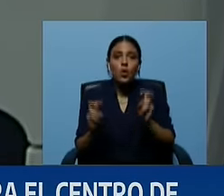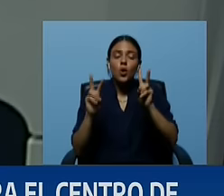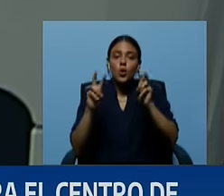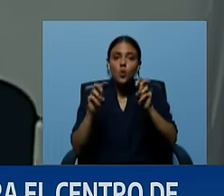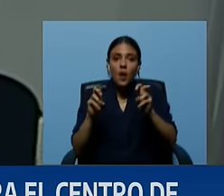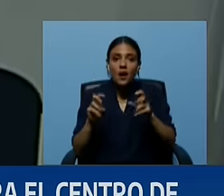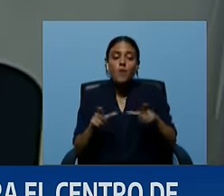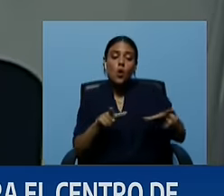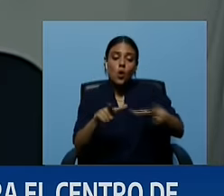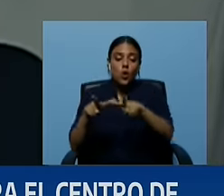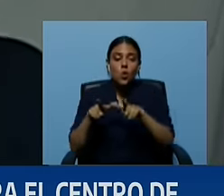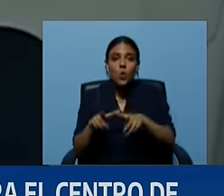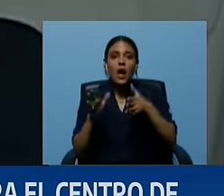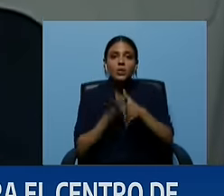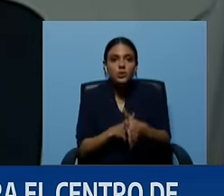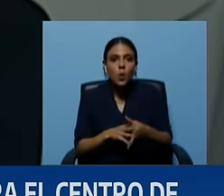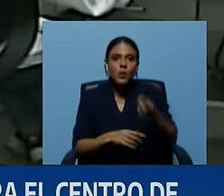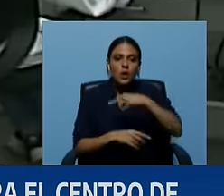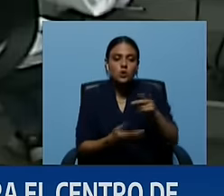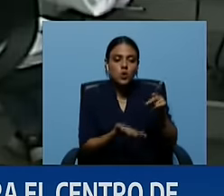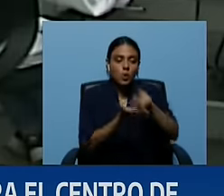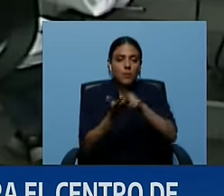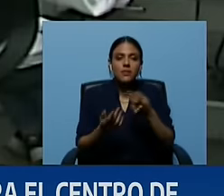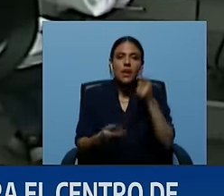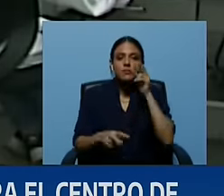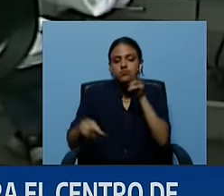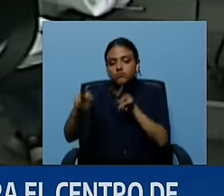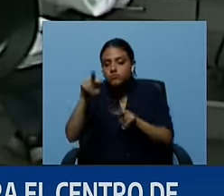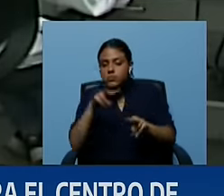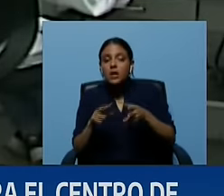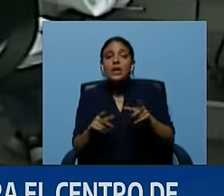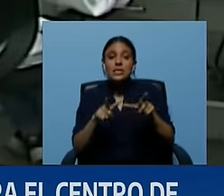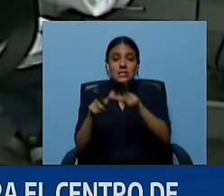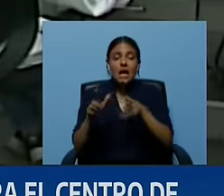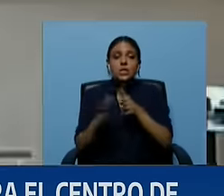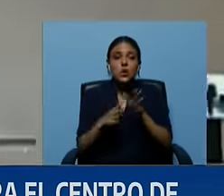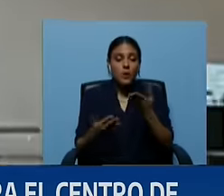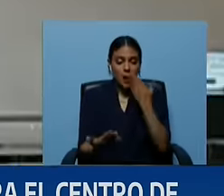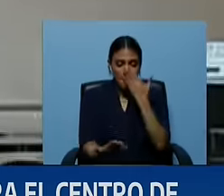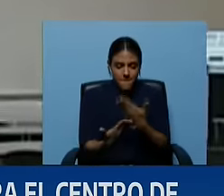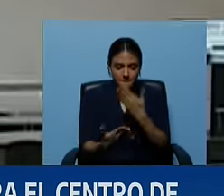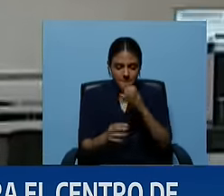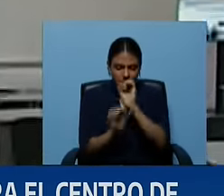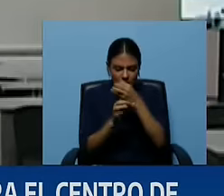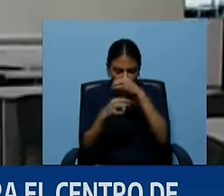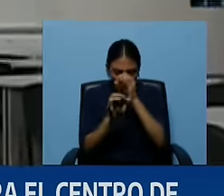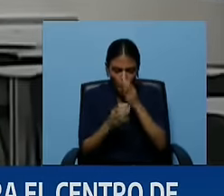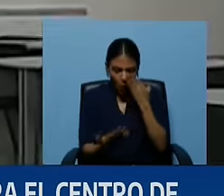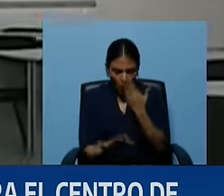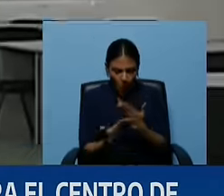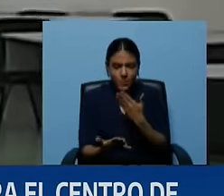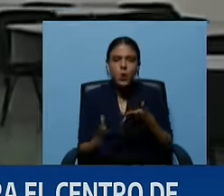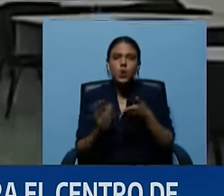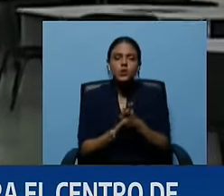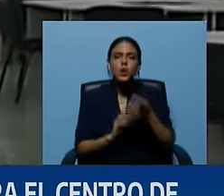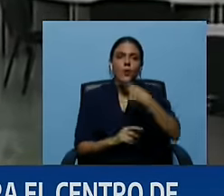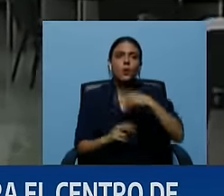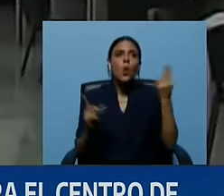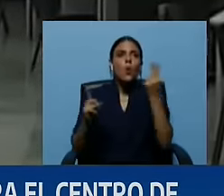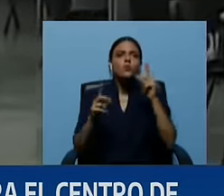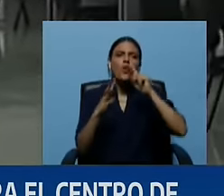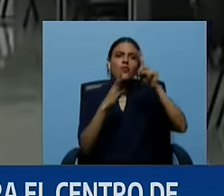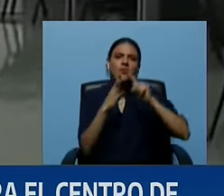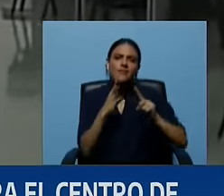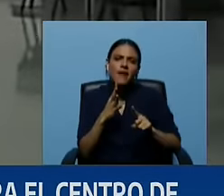inaugurando el Centro de Microscopía Electrónica y la Sala de Micros de la Facultad de Ciencias, que va a funcionar como una sala de usos múltiples y va a